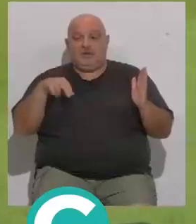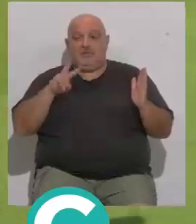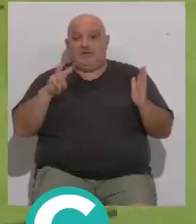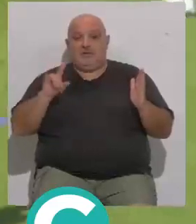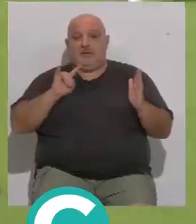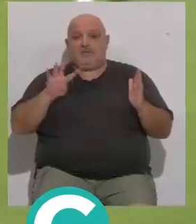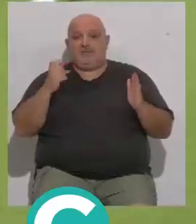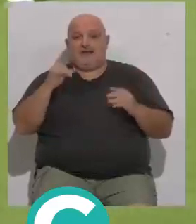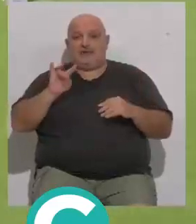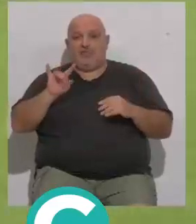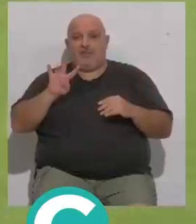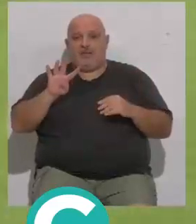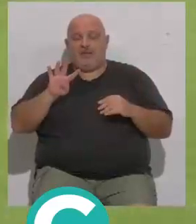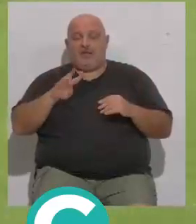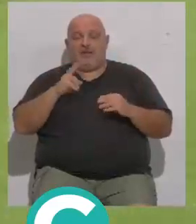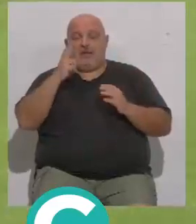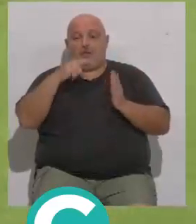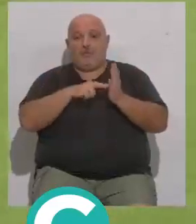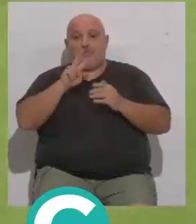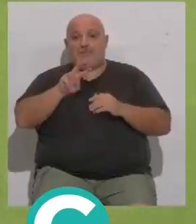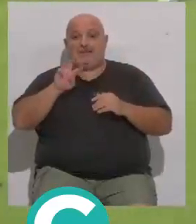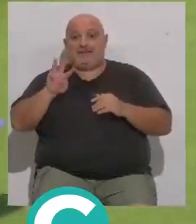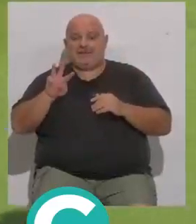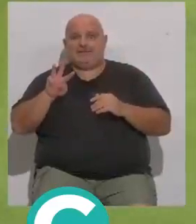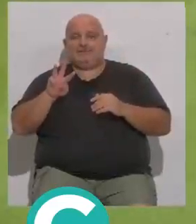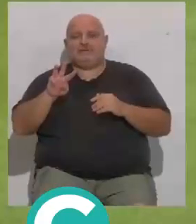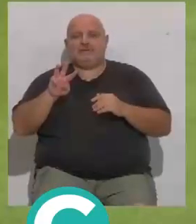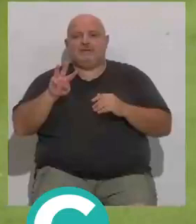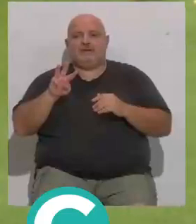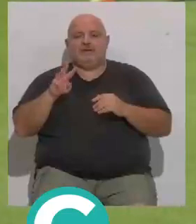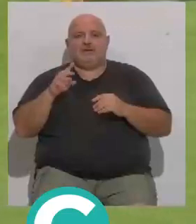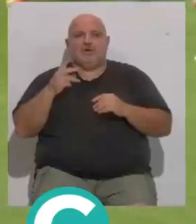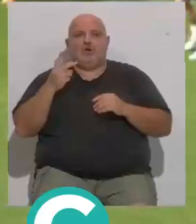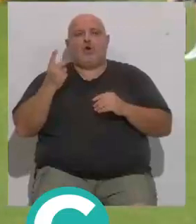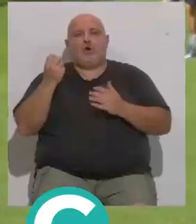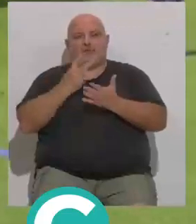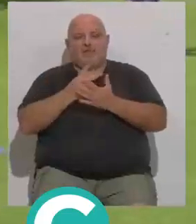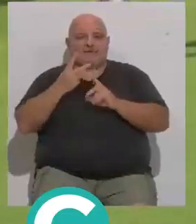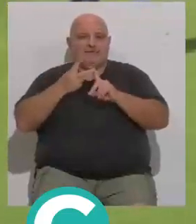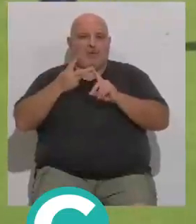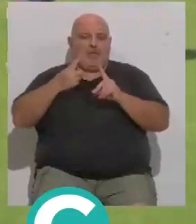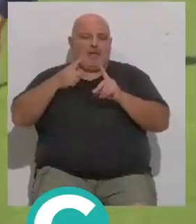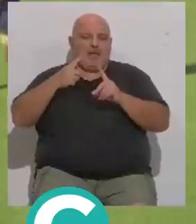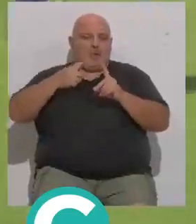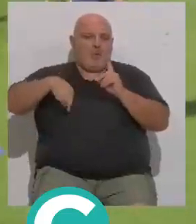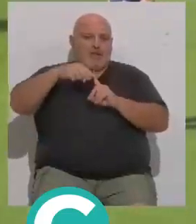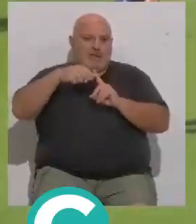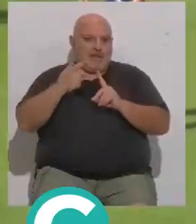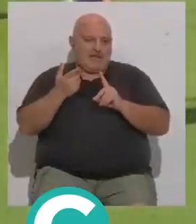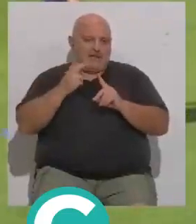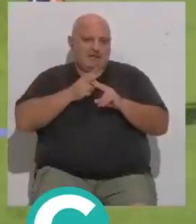tenemos 14 partidos, y en el año 2023 hay otra liga, o